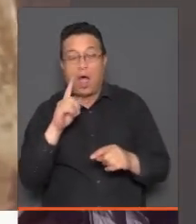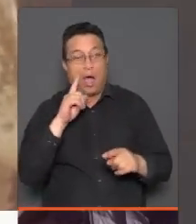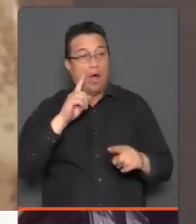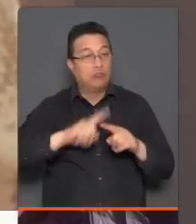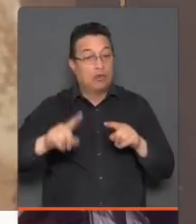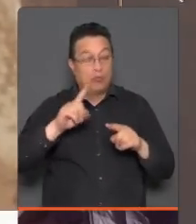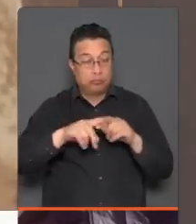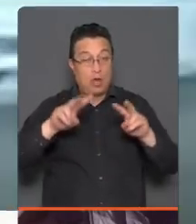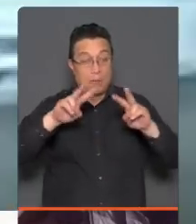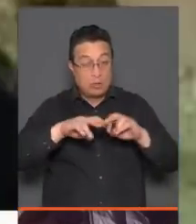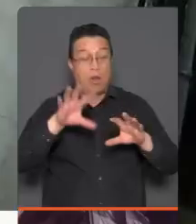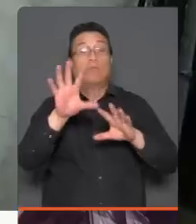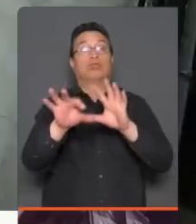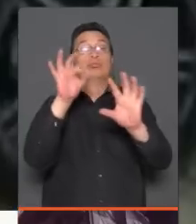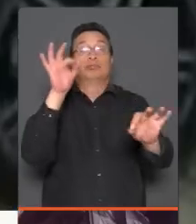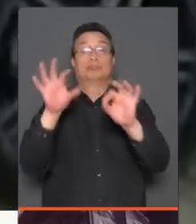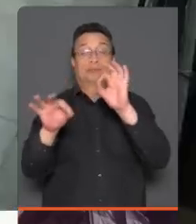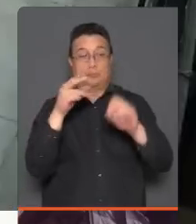de la investigación.